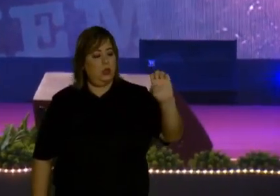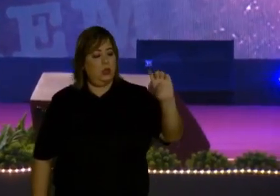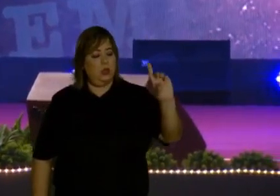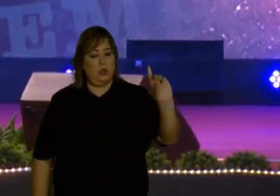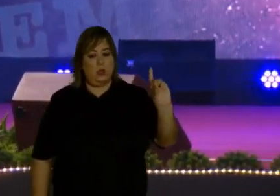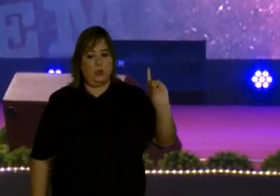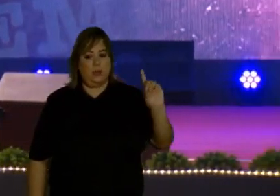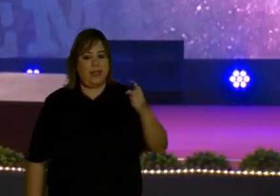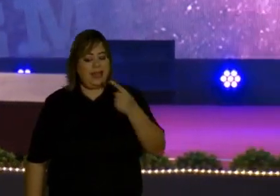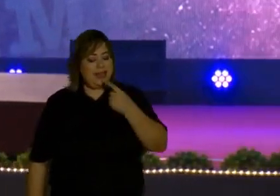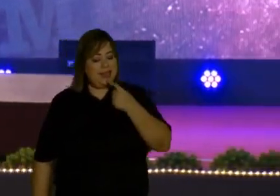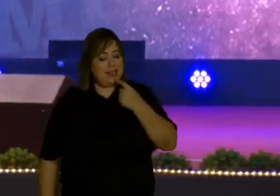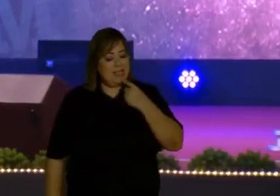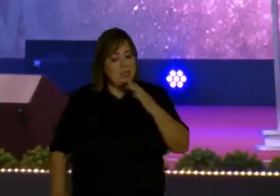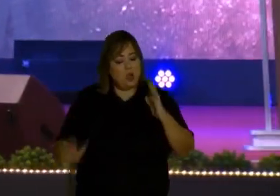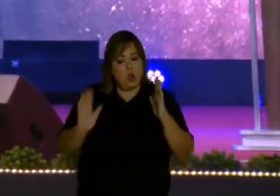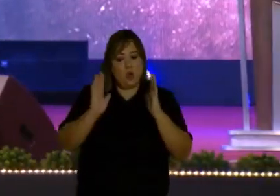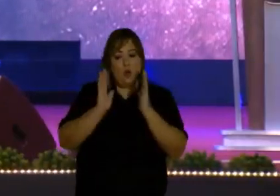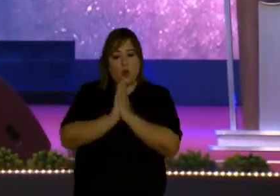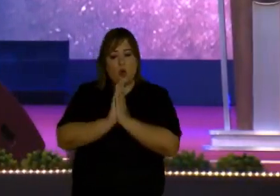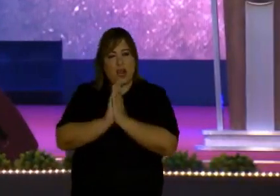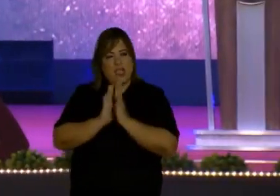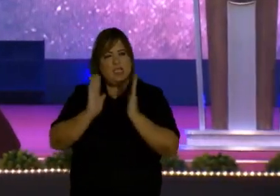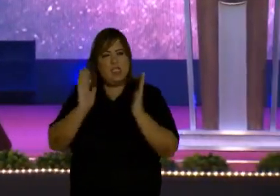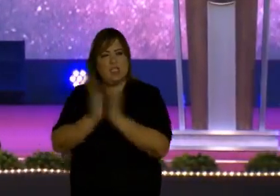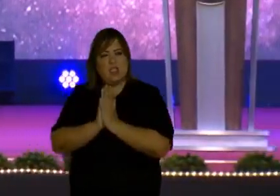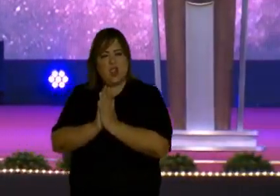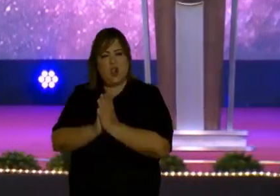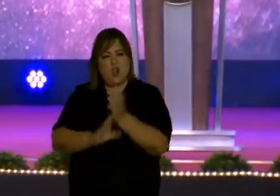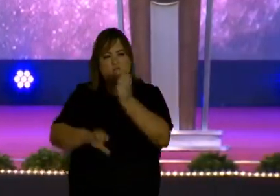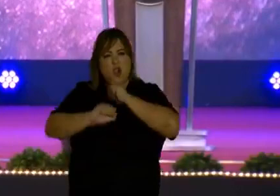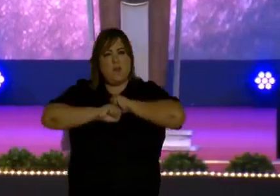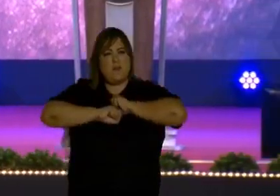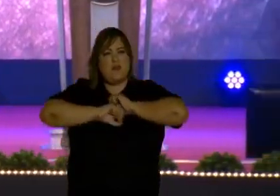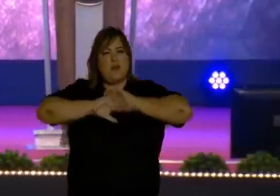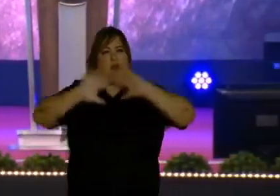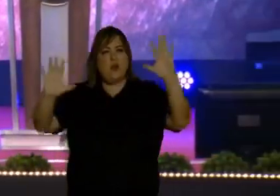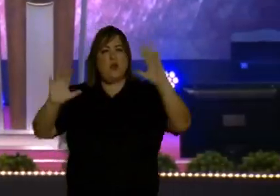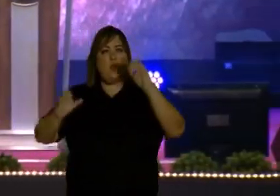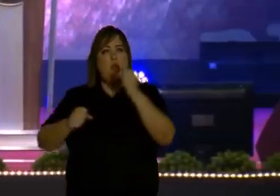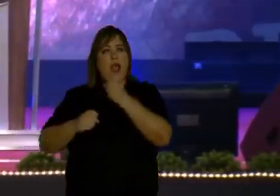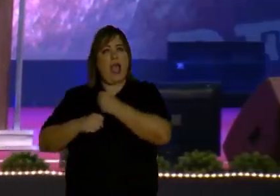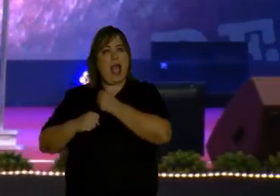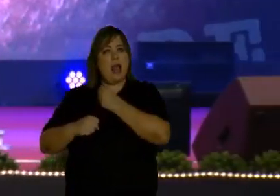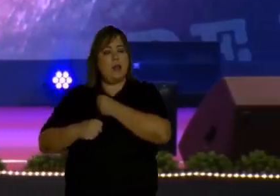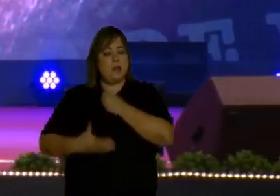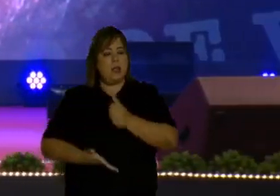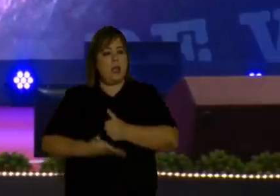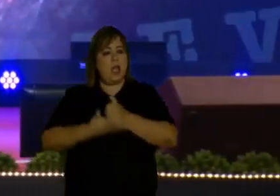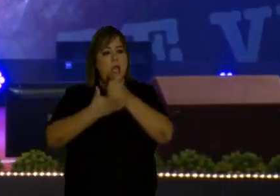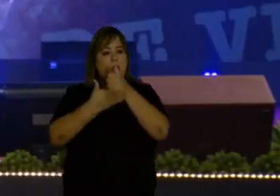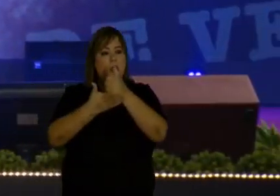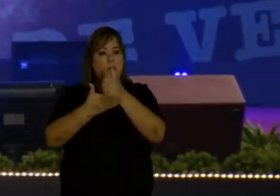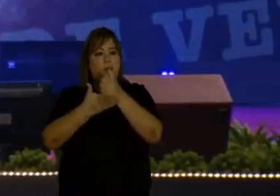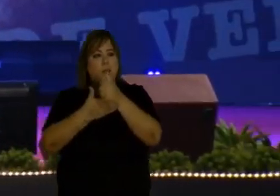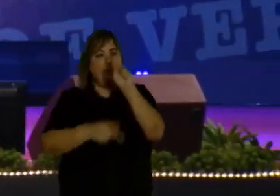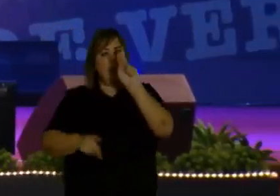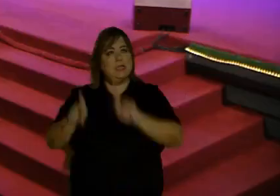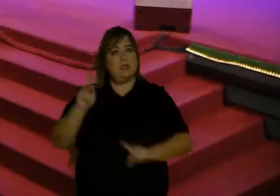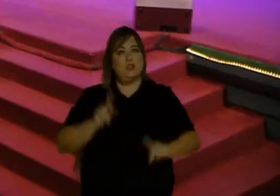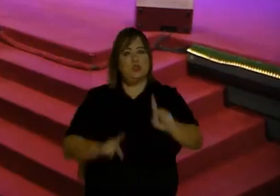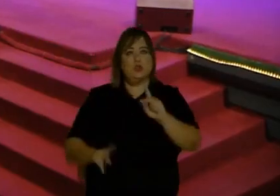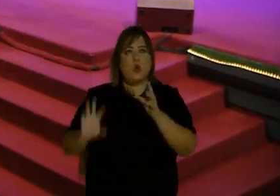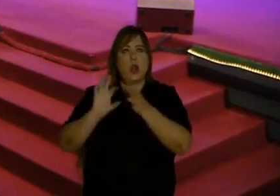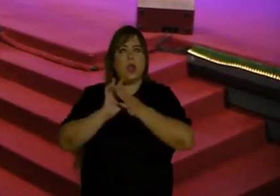esa oración provocó que hasta la Guardia Nacional viniera a Kenosha. Ellos creyeron, vigilaron, confiaron, nos unimos